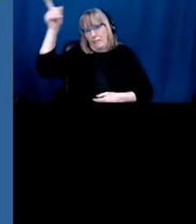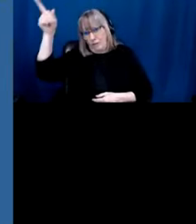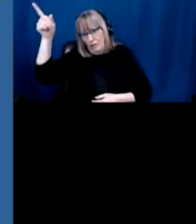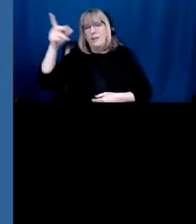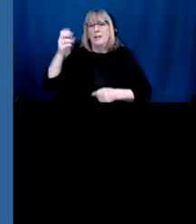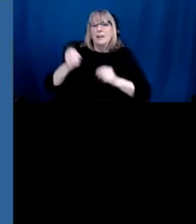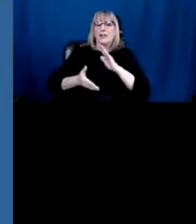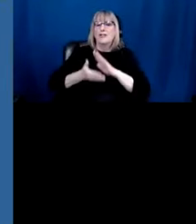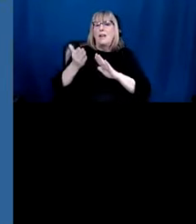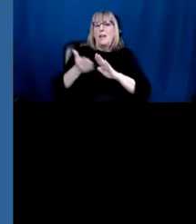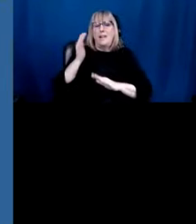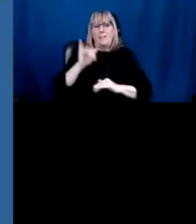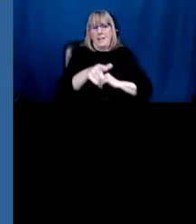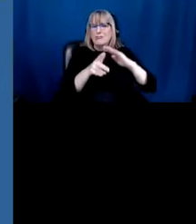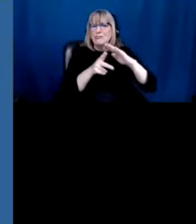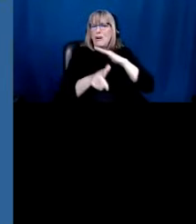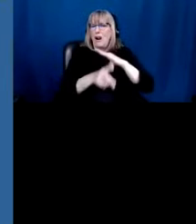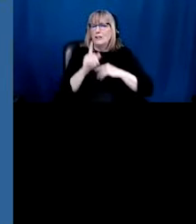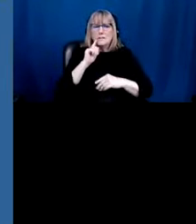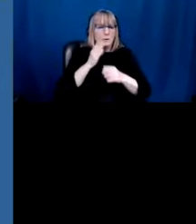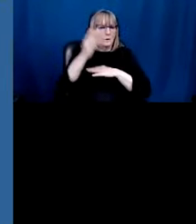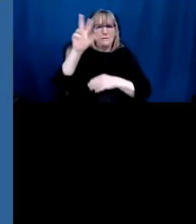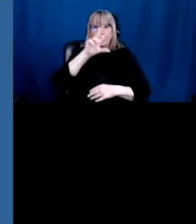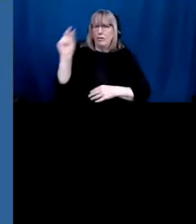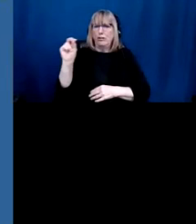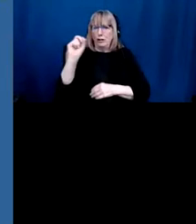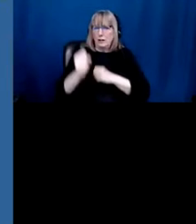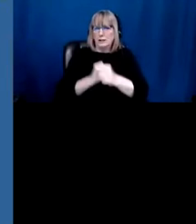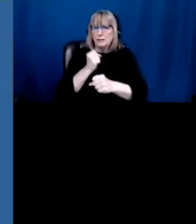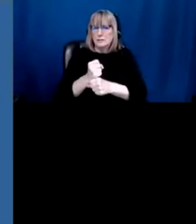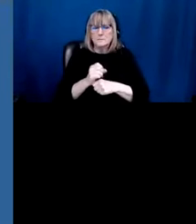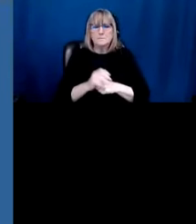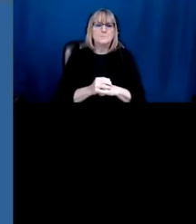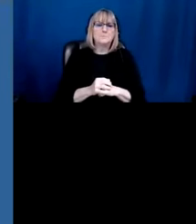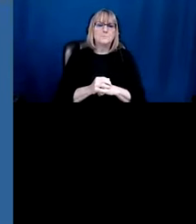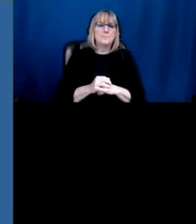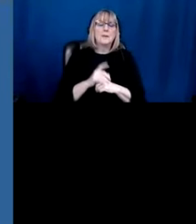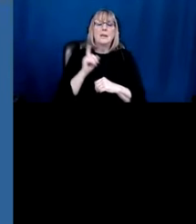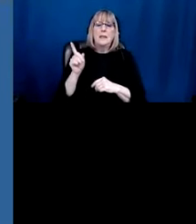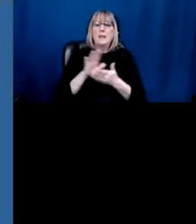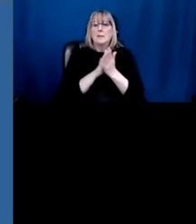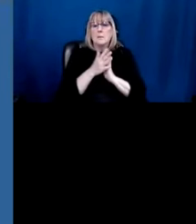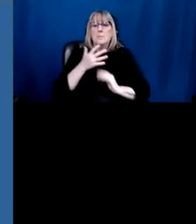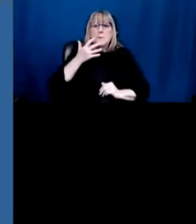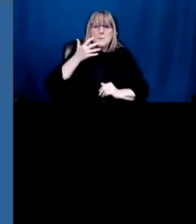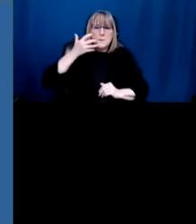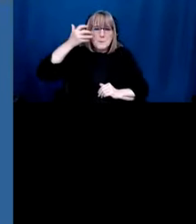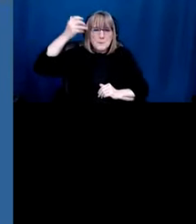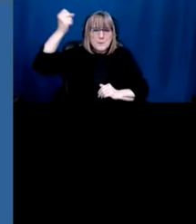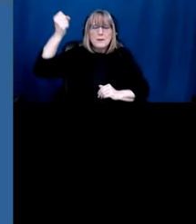al padre de mi padrastro. Él era dueño de un negocio